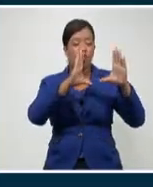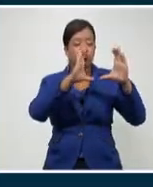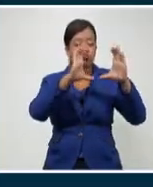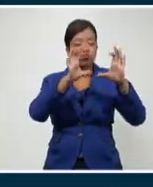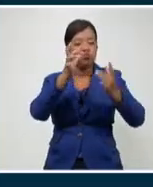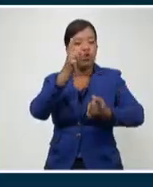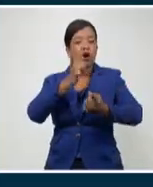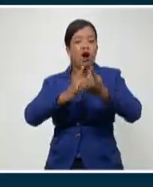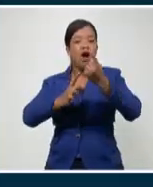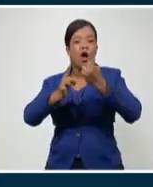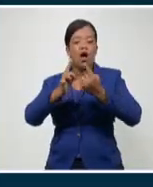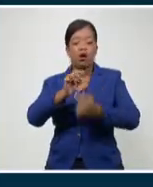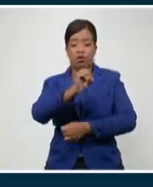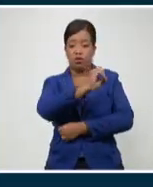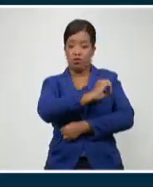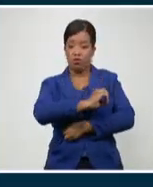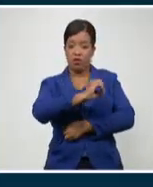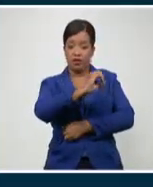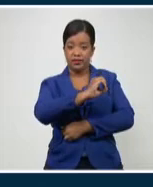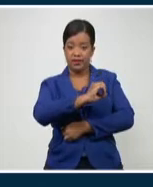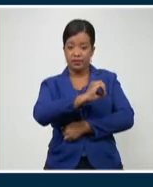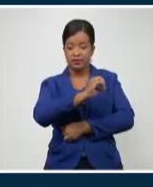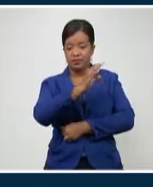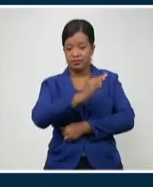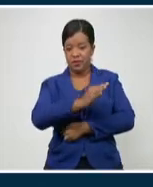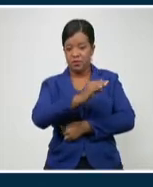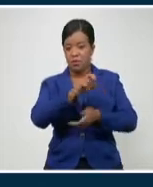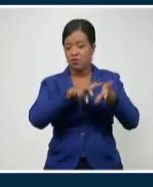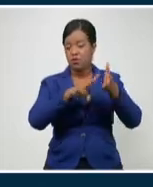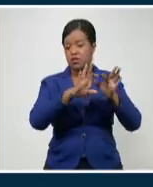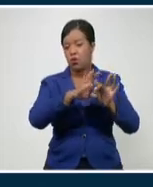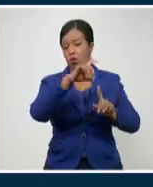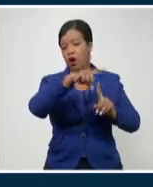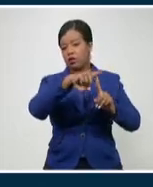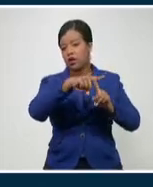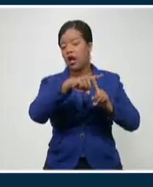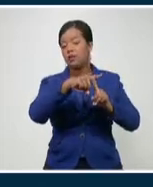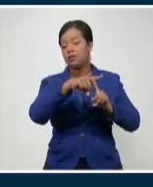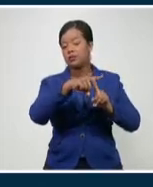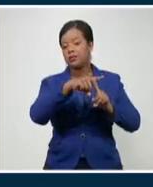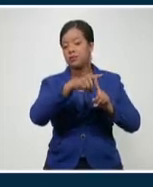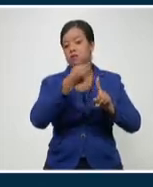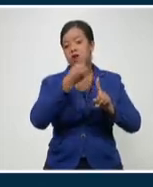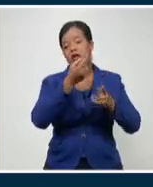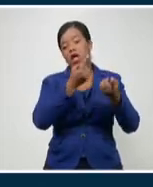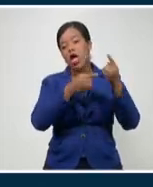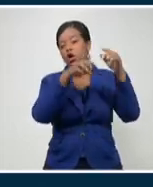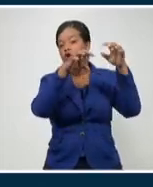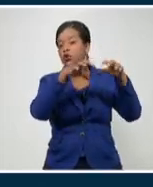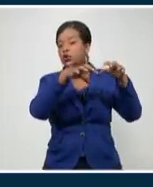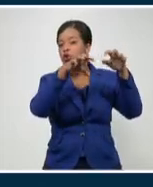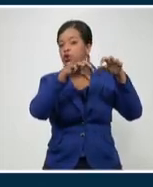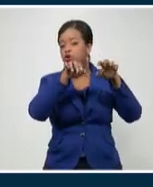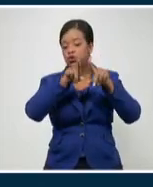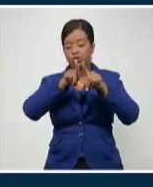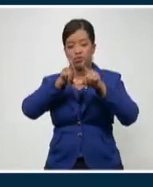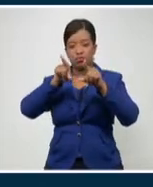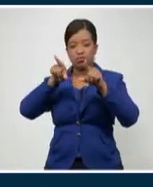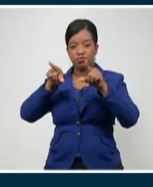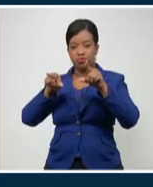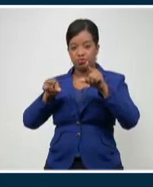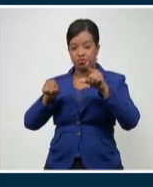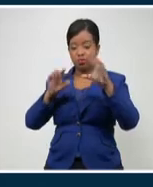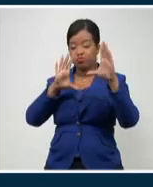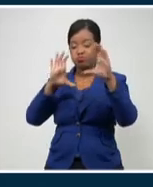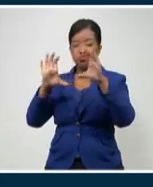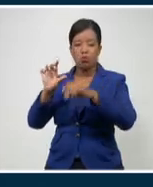la región oriental, nublado en zonas de la costa norte de la provincia de Guantánamo, con la ocurrencia de algunos chubascos. En el resto del país será poca la